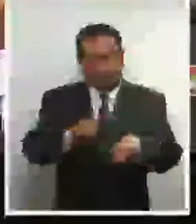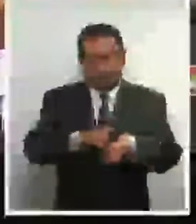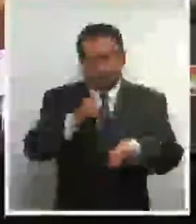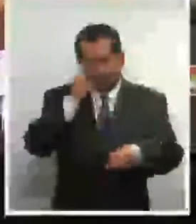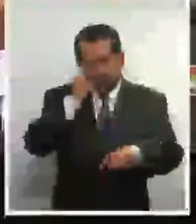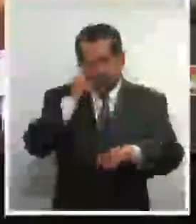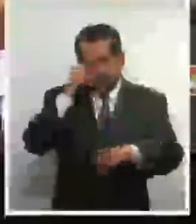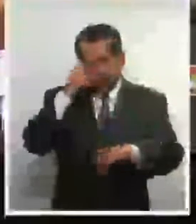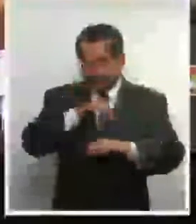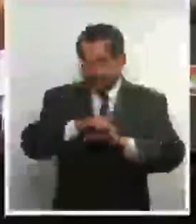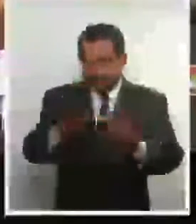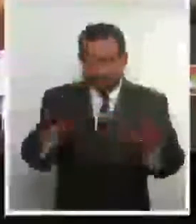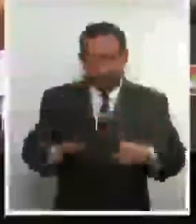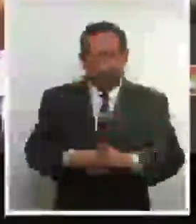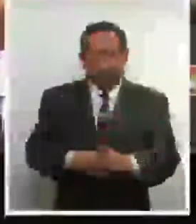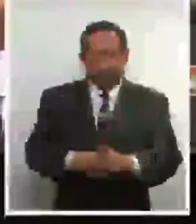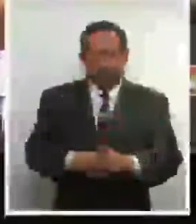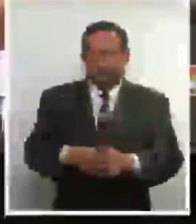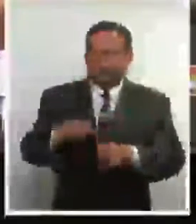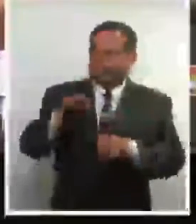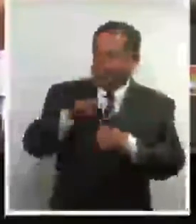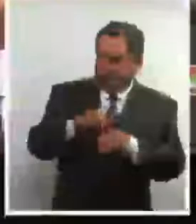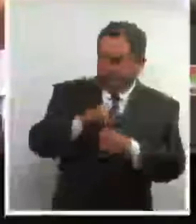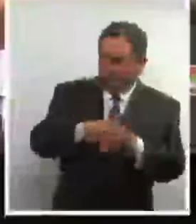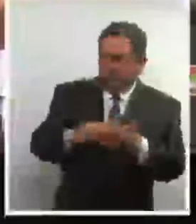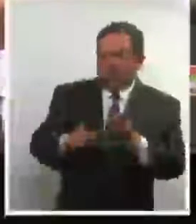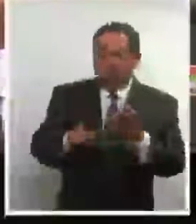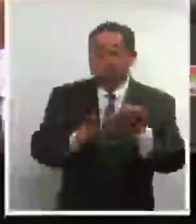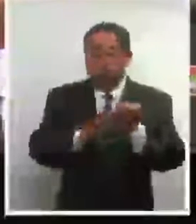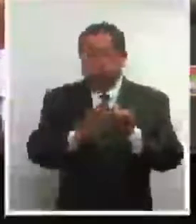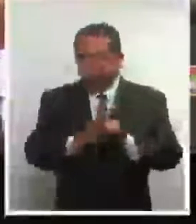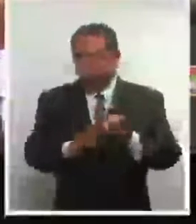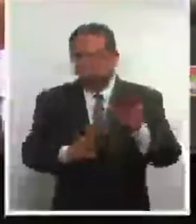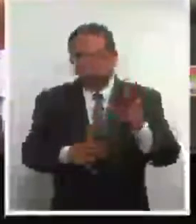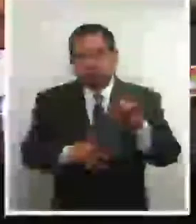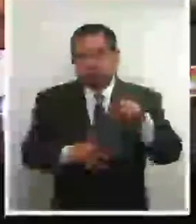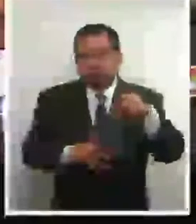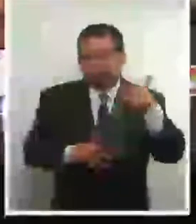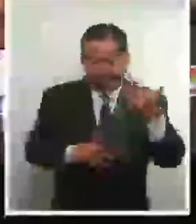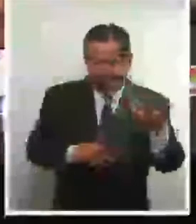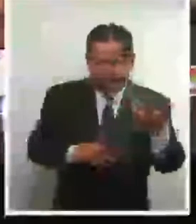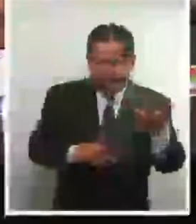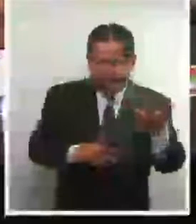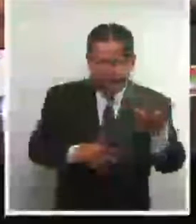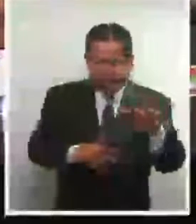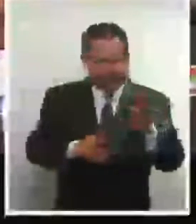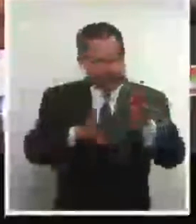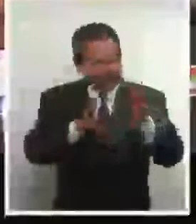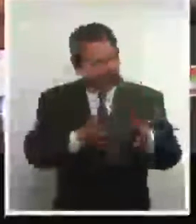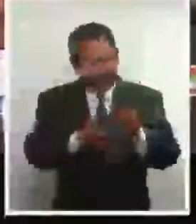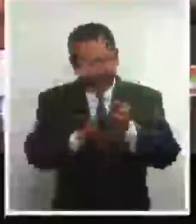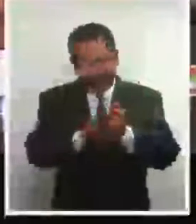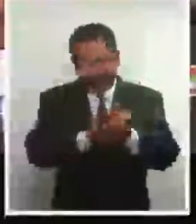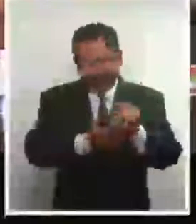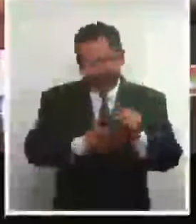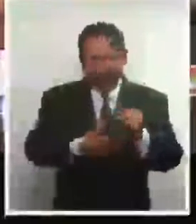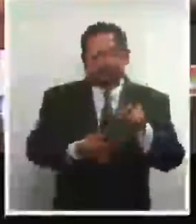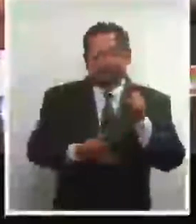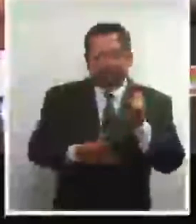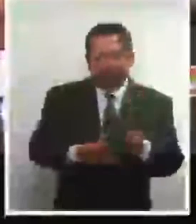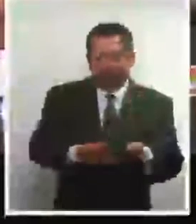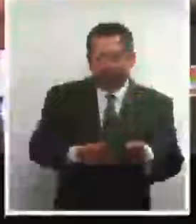sea. Vamos a recoger la votación del artículo 48 en los términos del dictamen, en lo